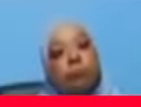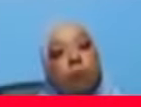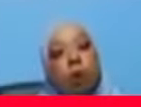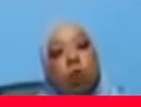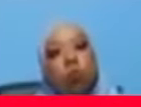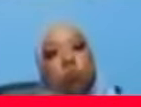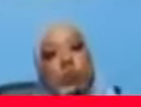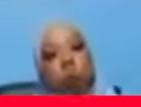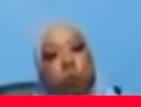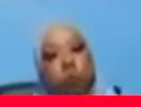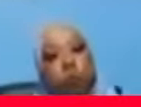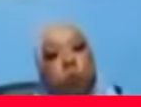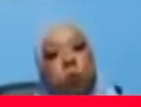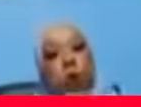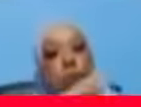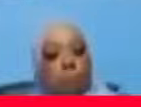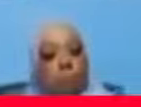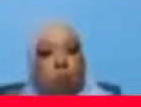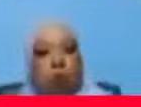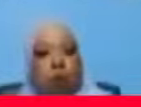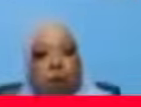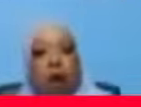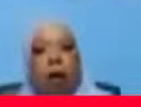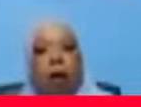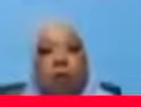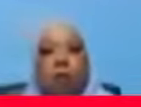constitución y el poder establecido en Brasil.